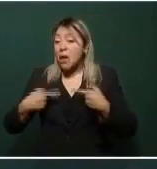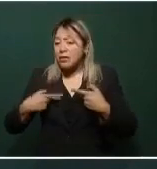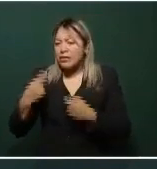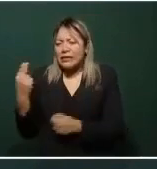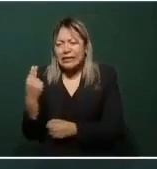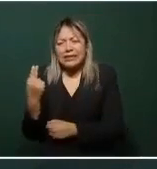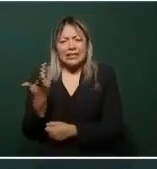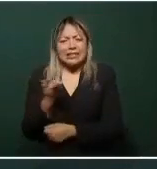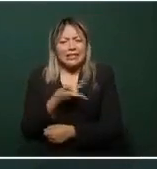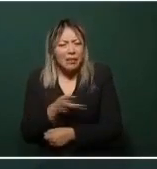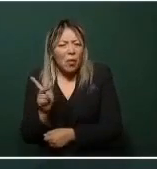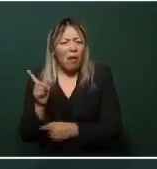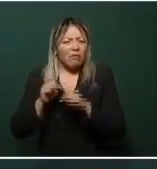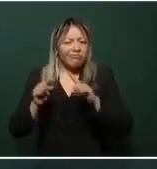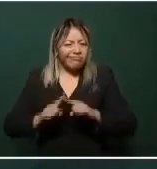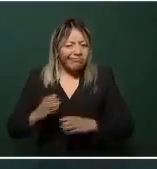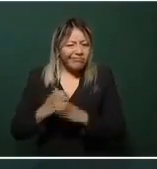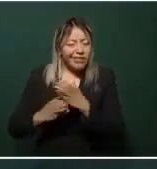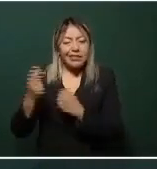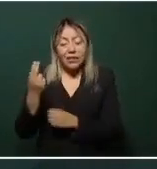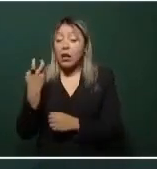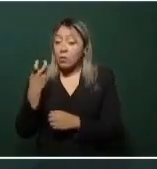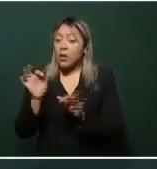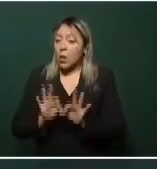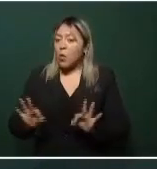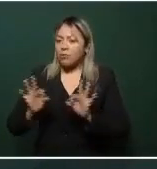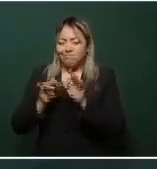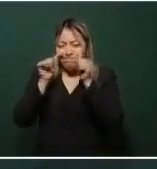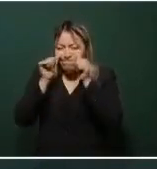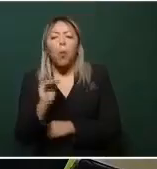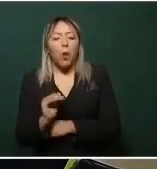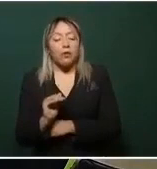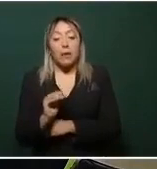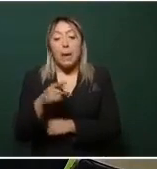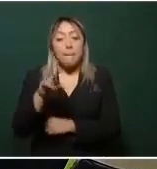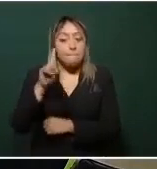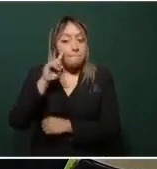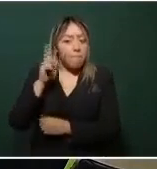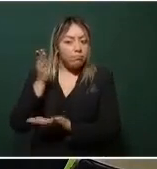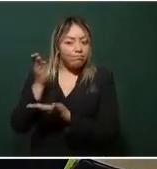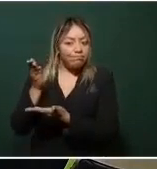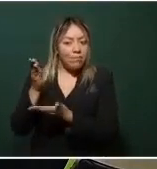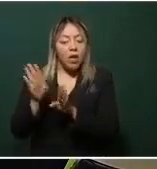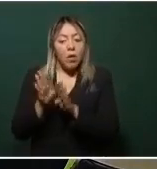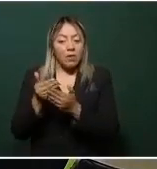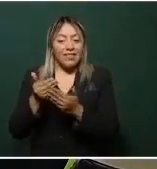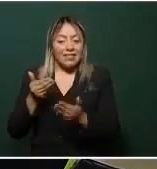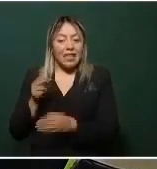de combustible ha disminuido en todo el país, una completa contradicción. En